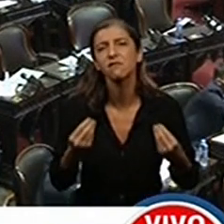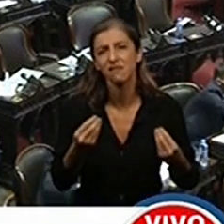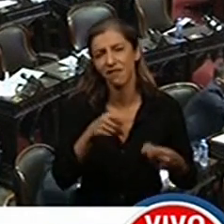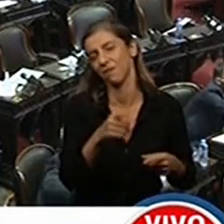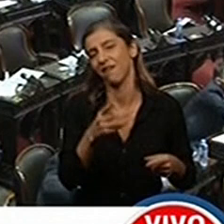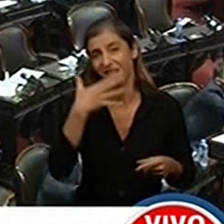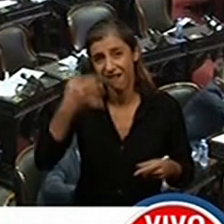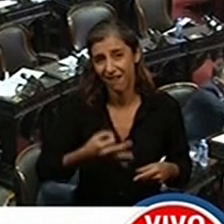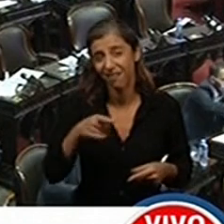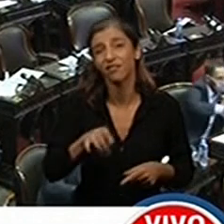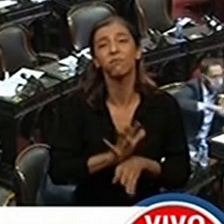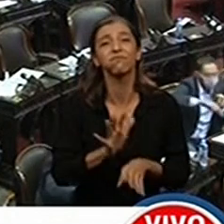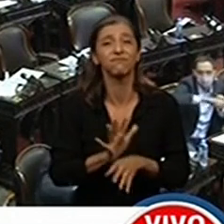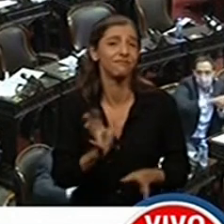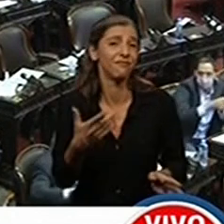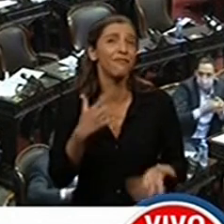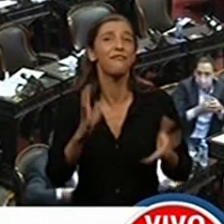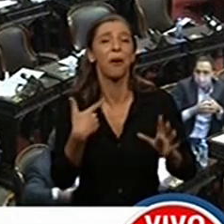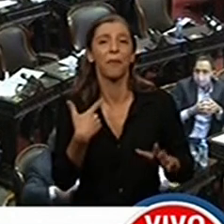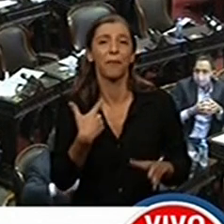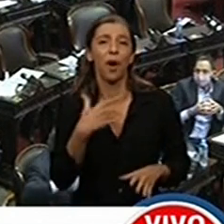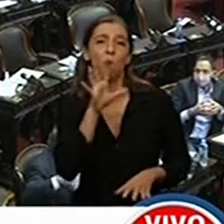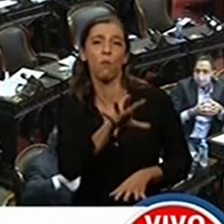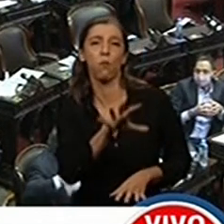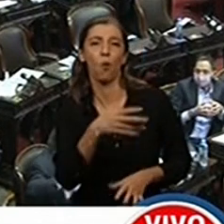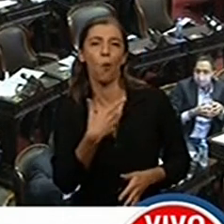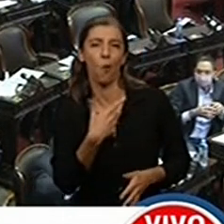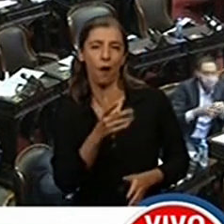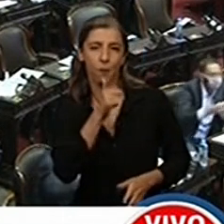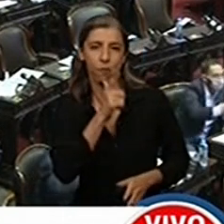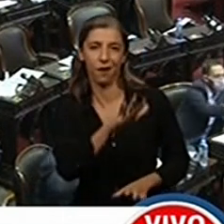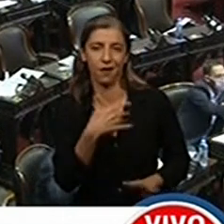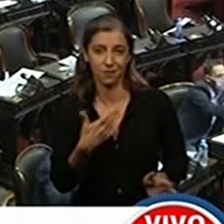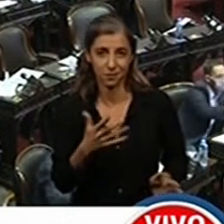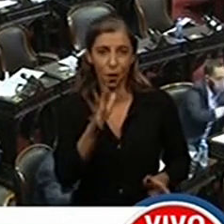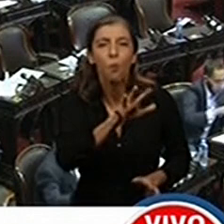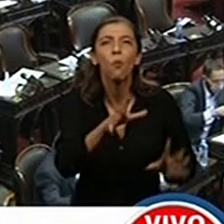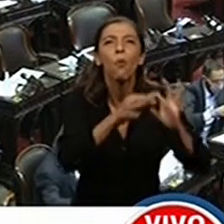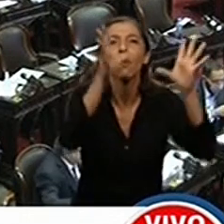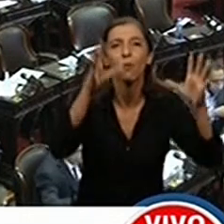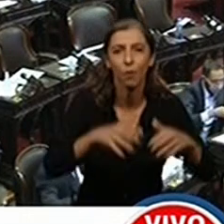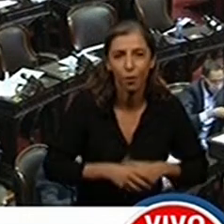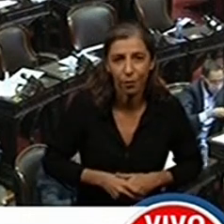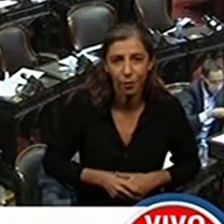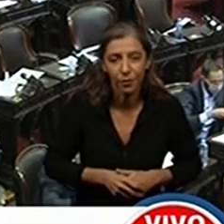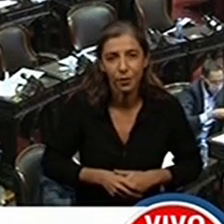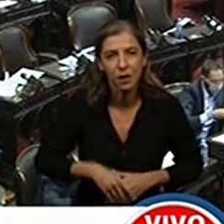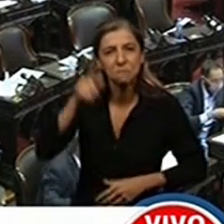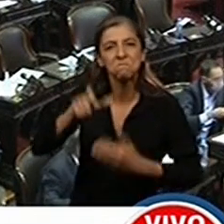caricatura de democracia, con un ministro de gobierno que es un pichón de